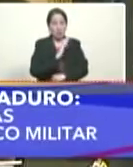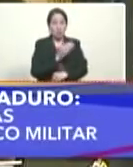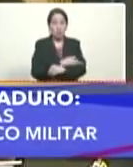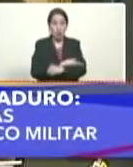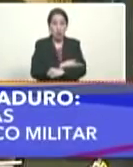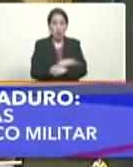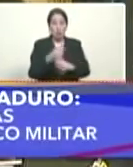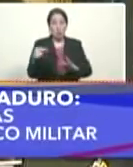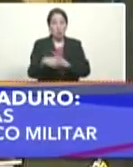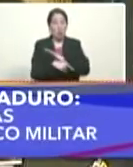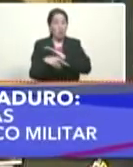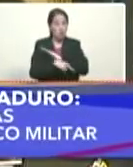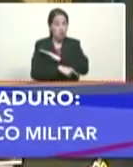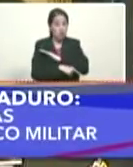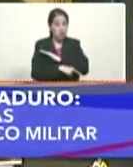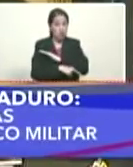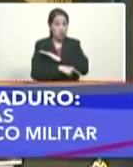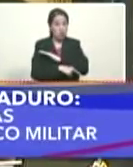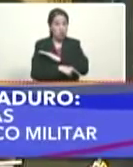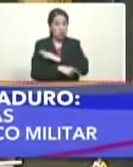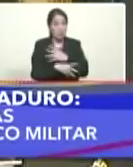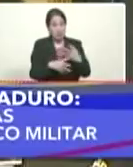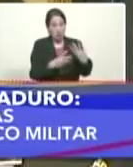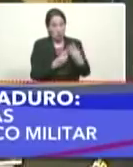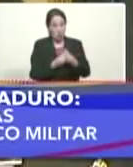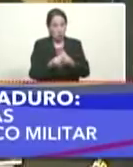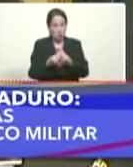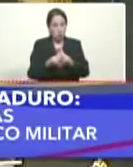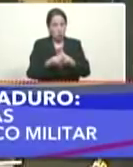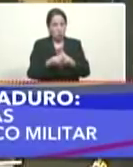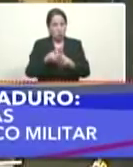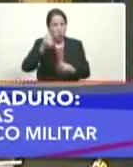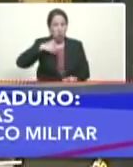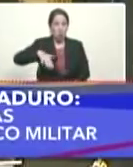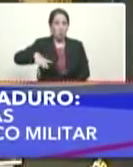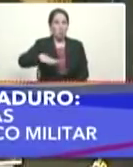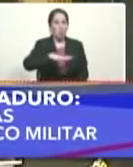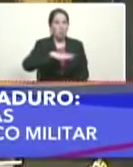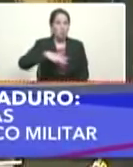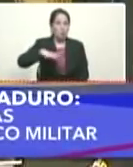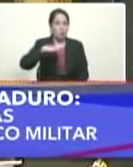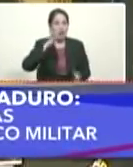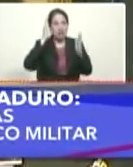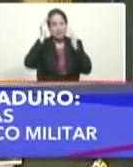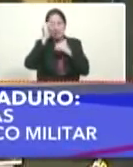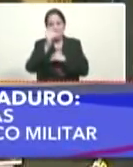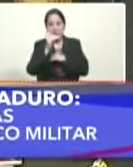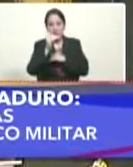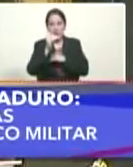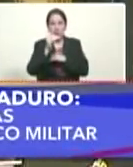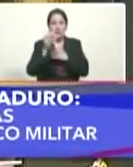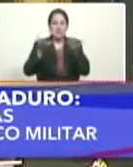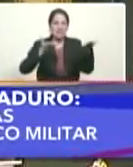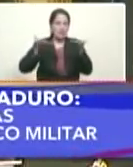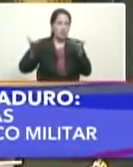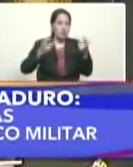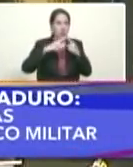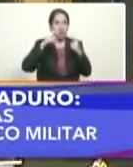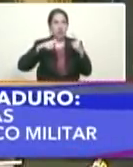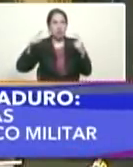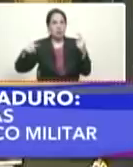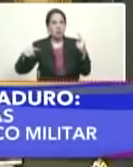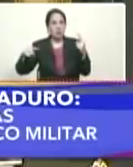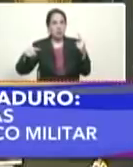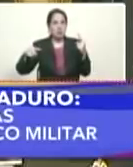gobierno profundo el gobierno que camina con la gente el gobierno que está atendiendo el servicio eléctrico